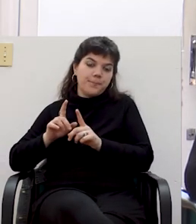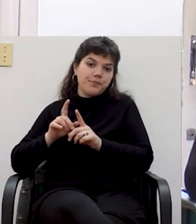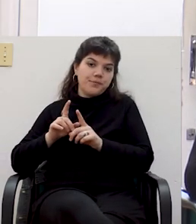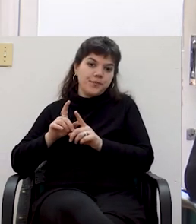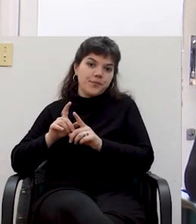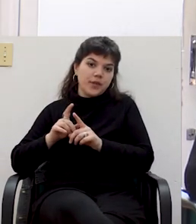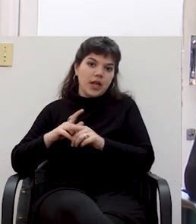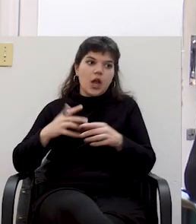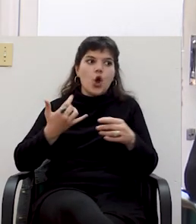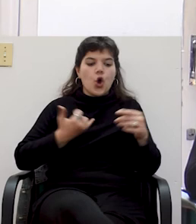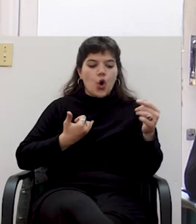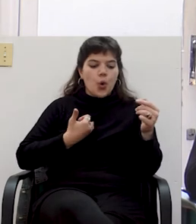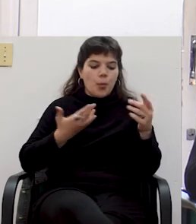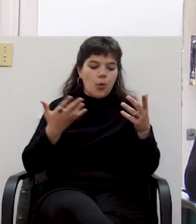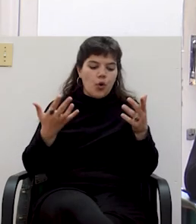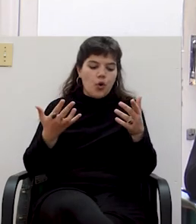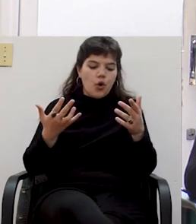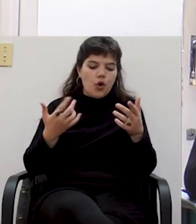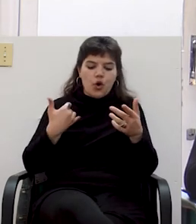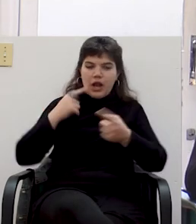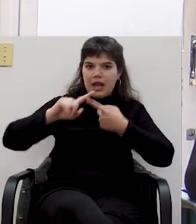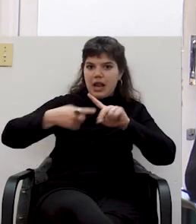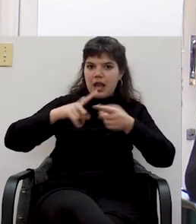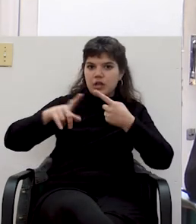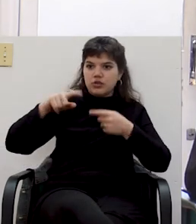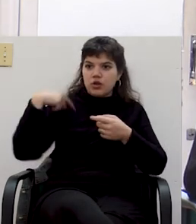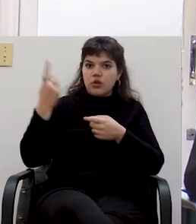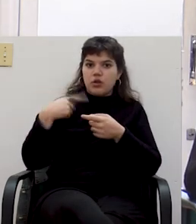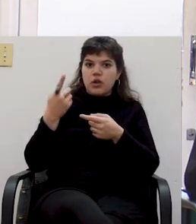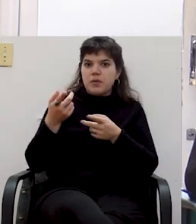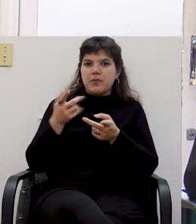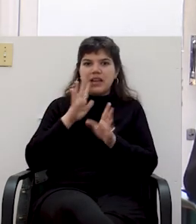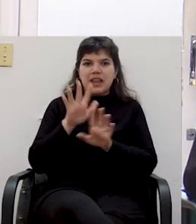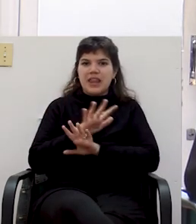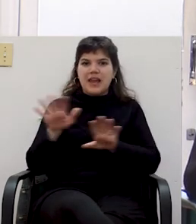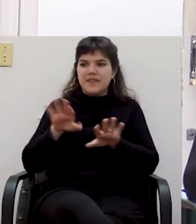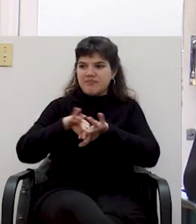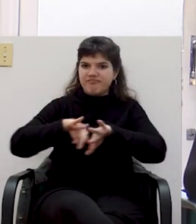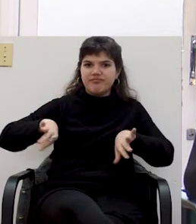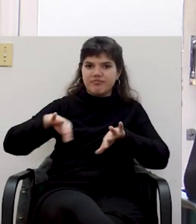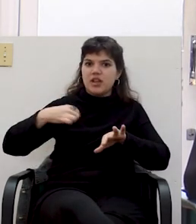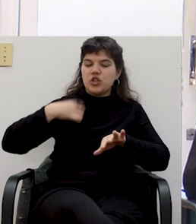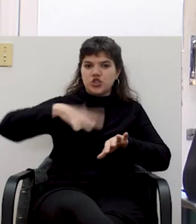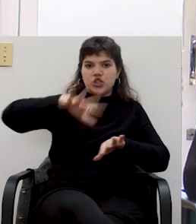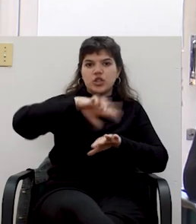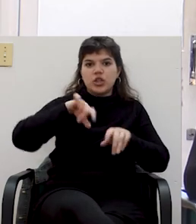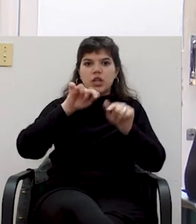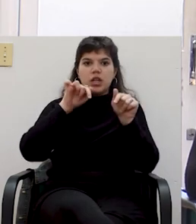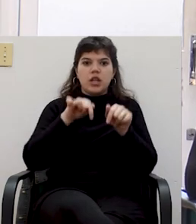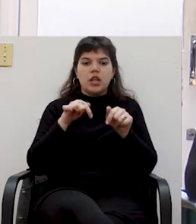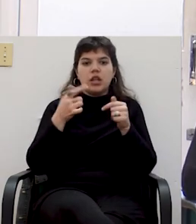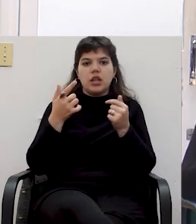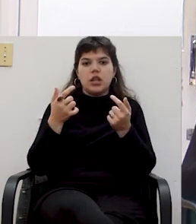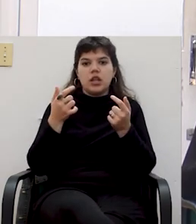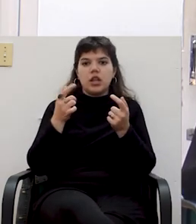Los modos en los cuales nosotros nos relacionamos, desde luego, no están divorciados de lo que es la sociedad y